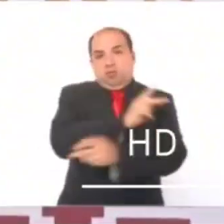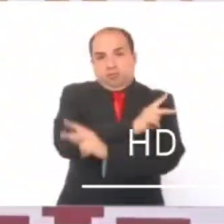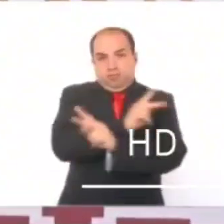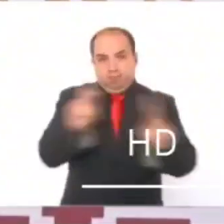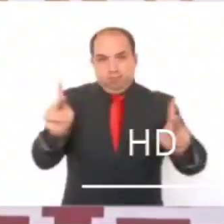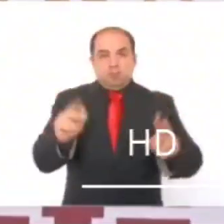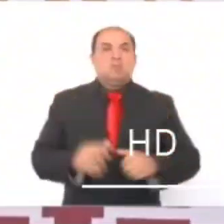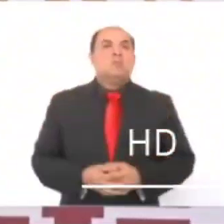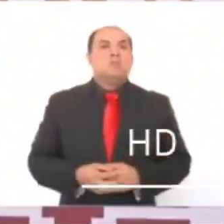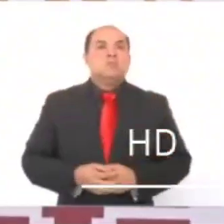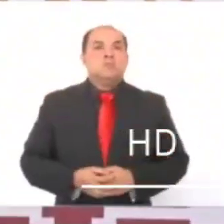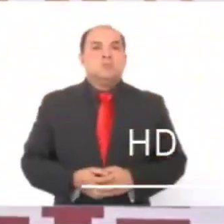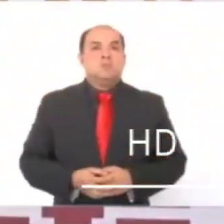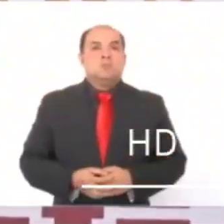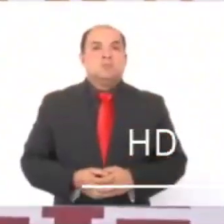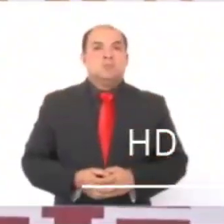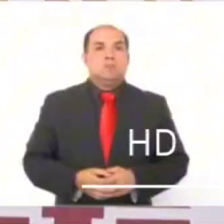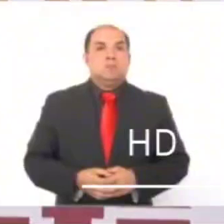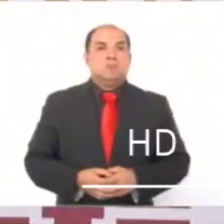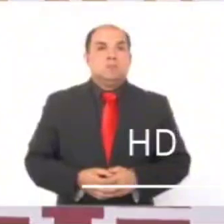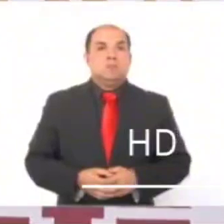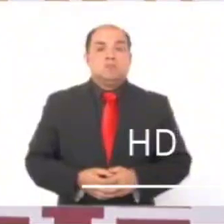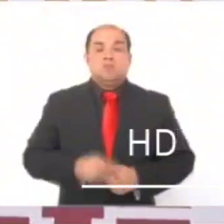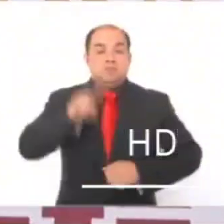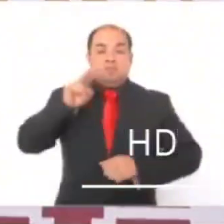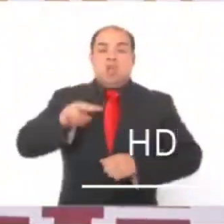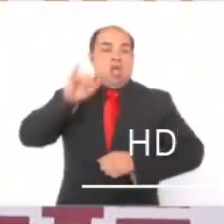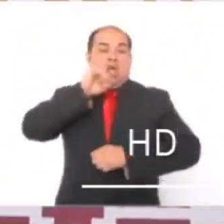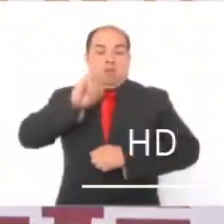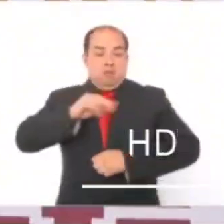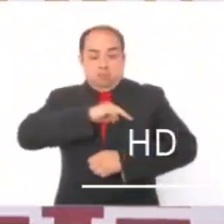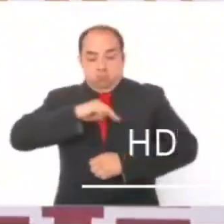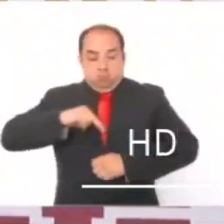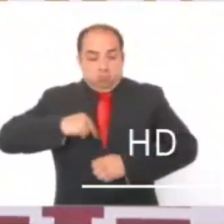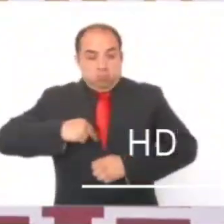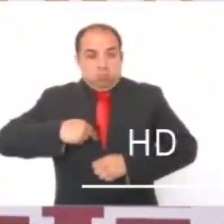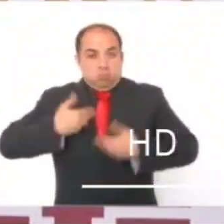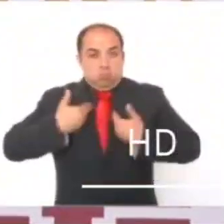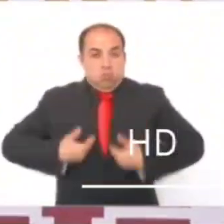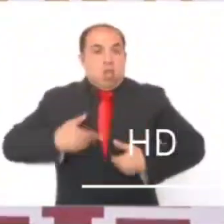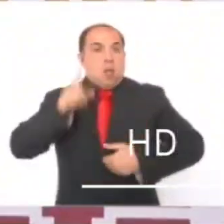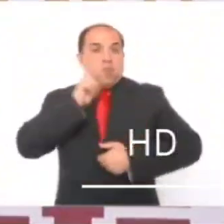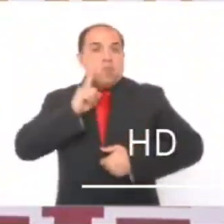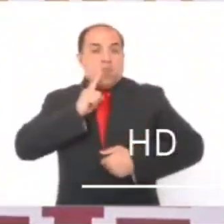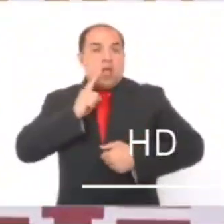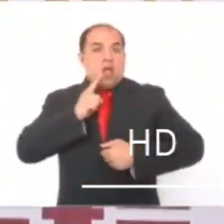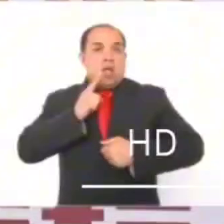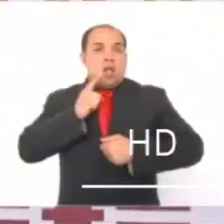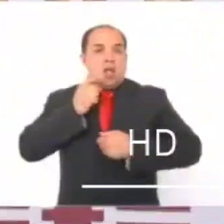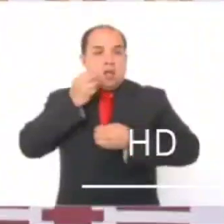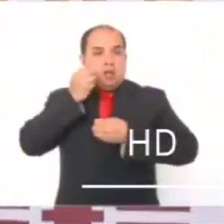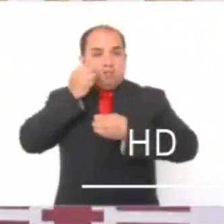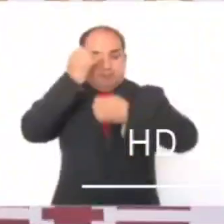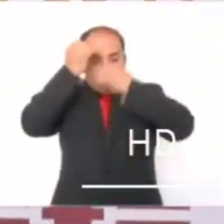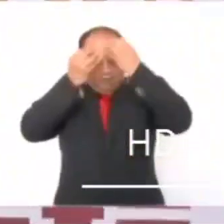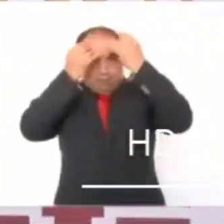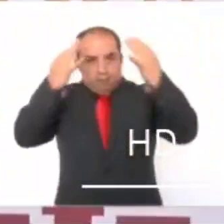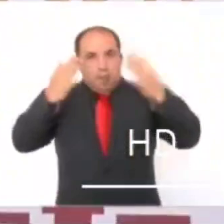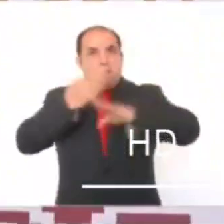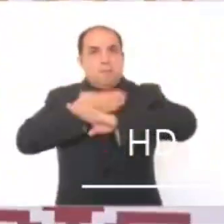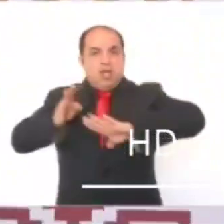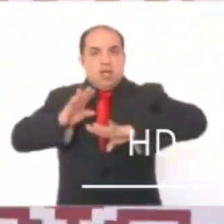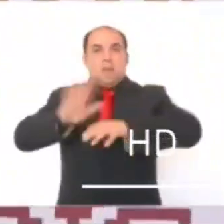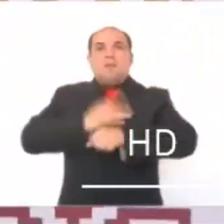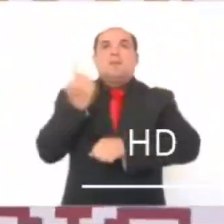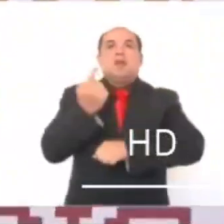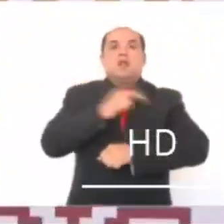un hecho que jamás seremos las musas blancas porque sin duda alguna somos las artistas prietas.